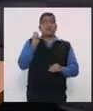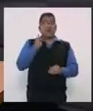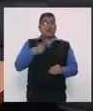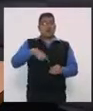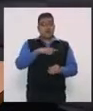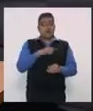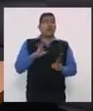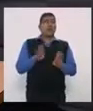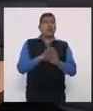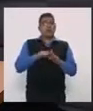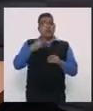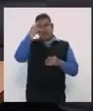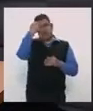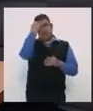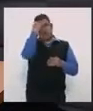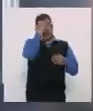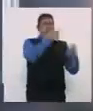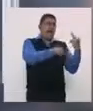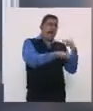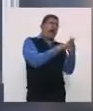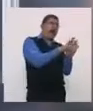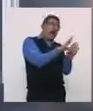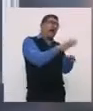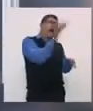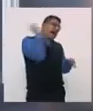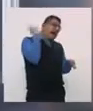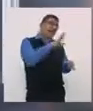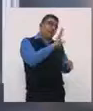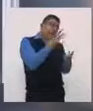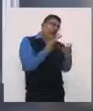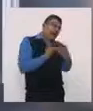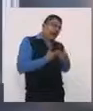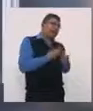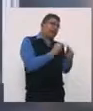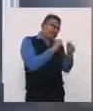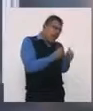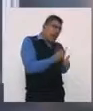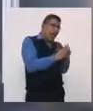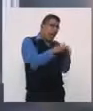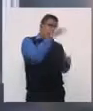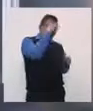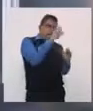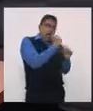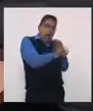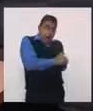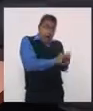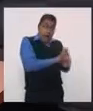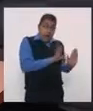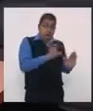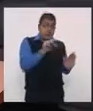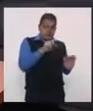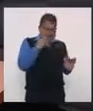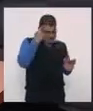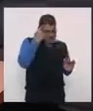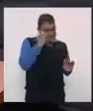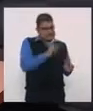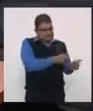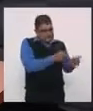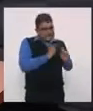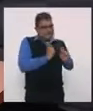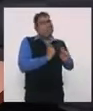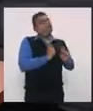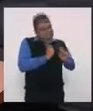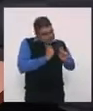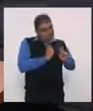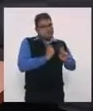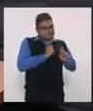atorado en el pasado, porque el ser querido que tanto amé ya no está, sino que reconozco ese legado y sigo caminando